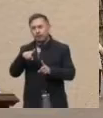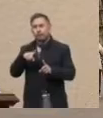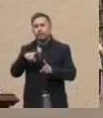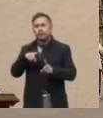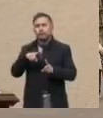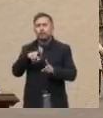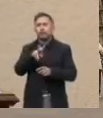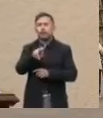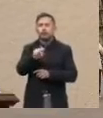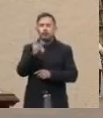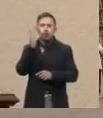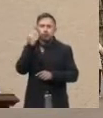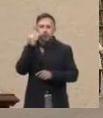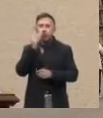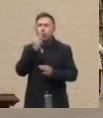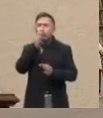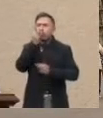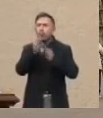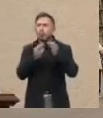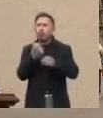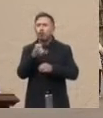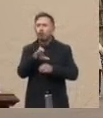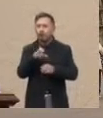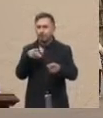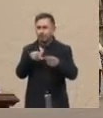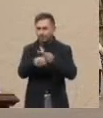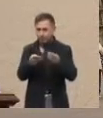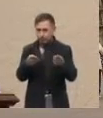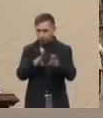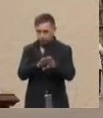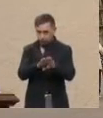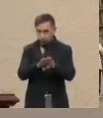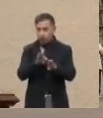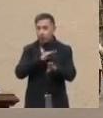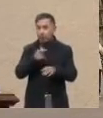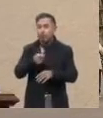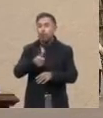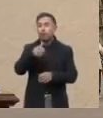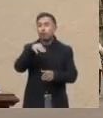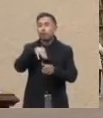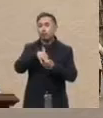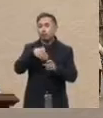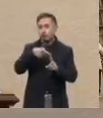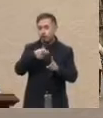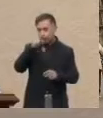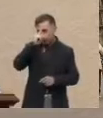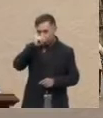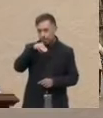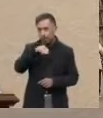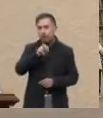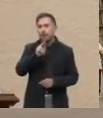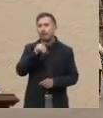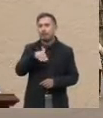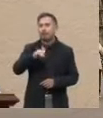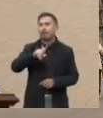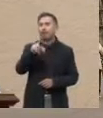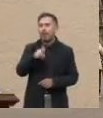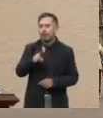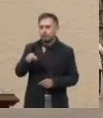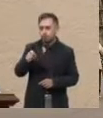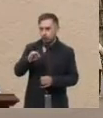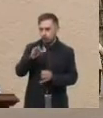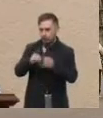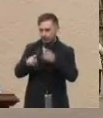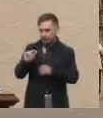los promocionales, en donde la primera votación podría incluir la precisión que el consejero Martín Faz hizo en su última